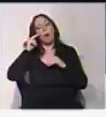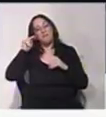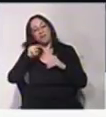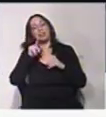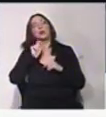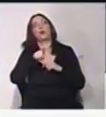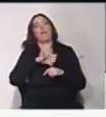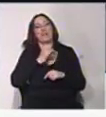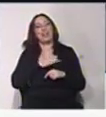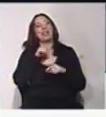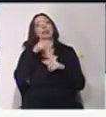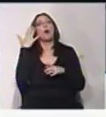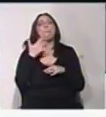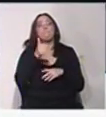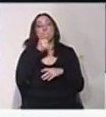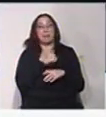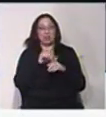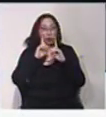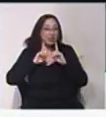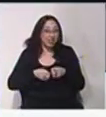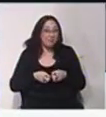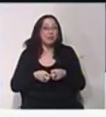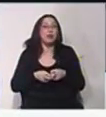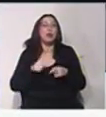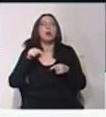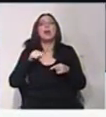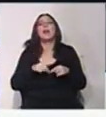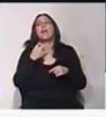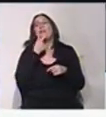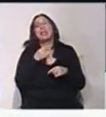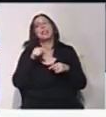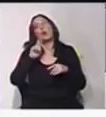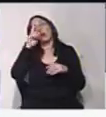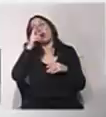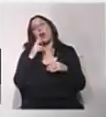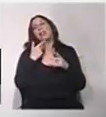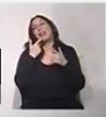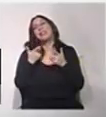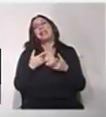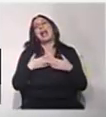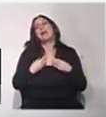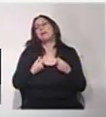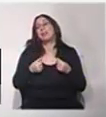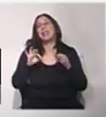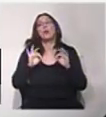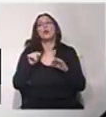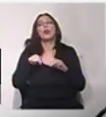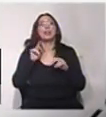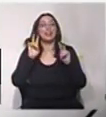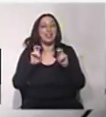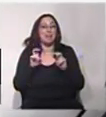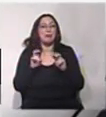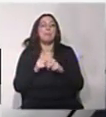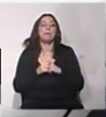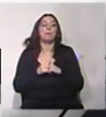Ese es otro mito también que tenemos, que es un mito fácil que construimos los uruguayos para sentirnos a gusto con este tema. En el sentido de